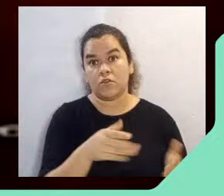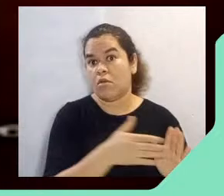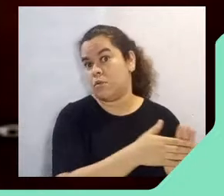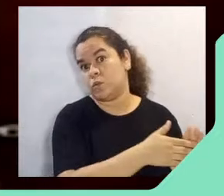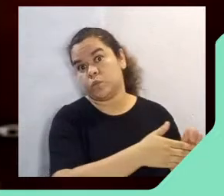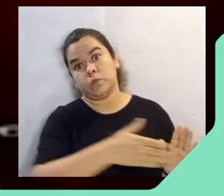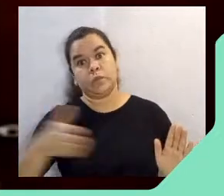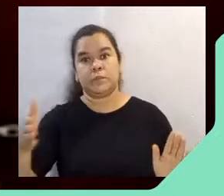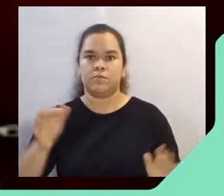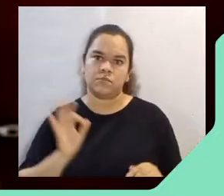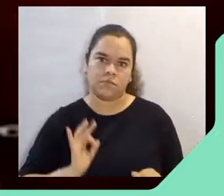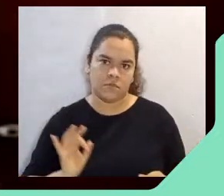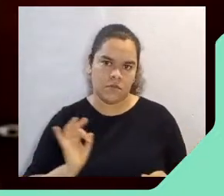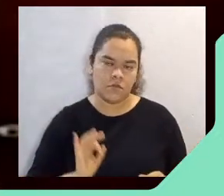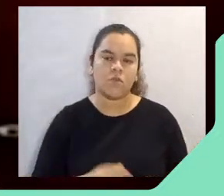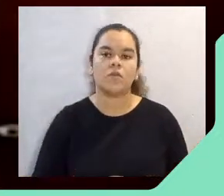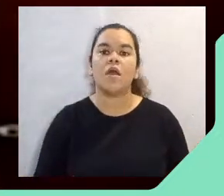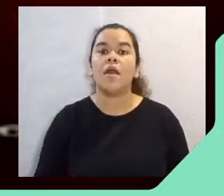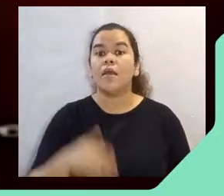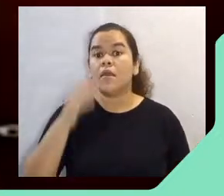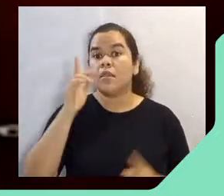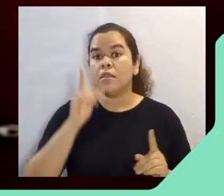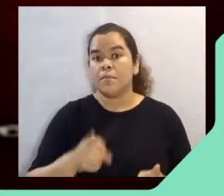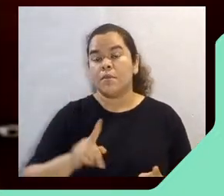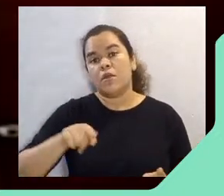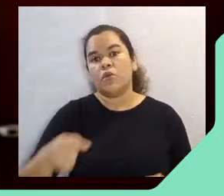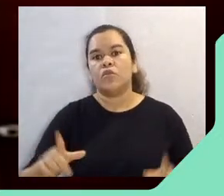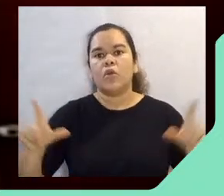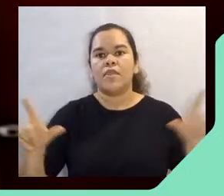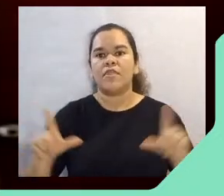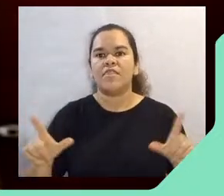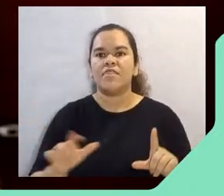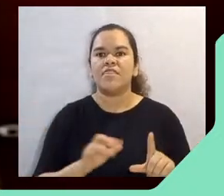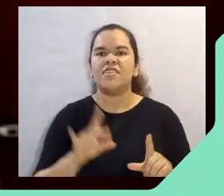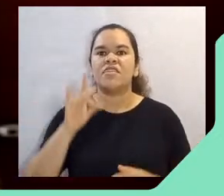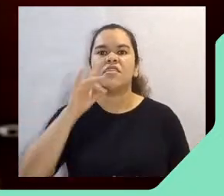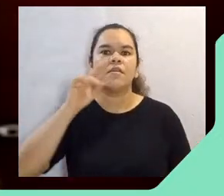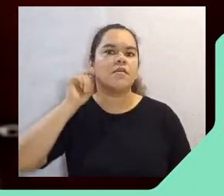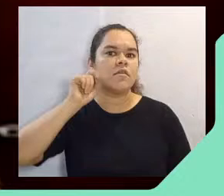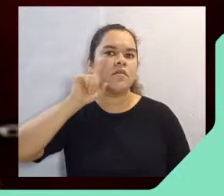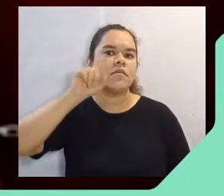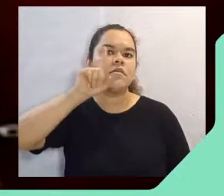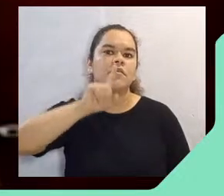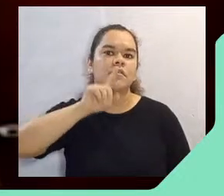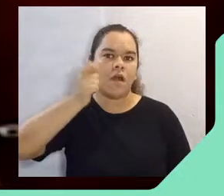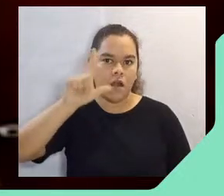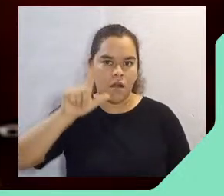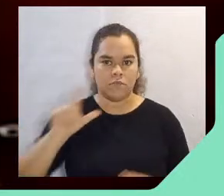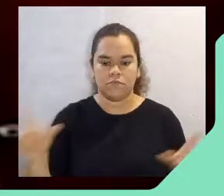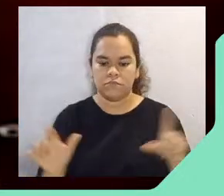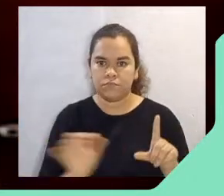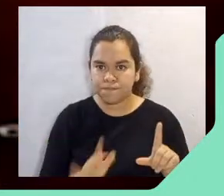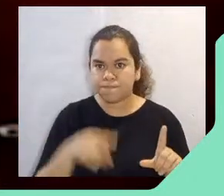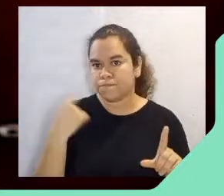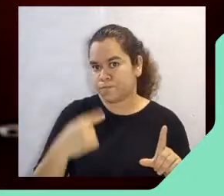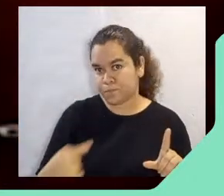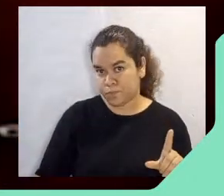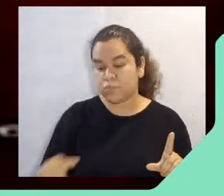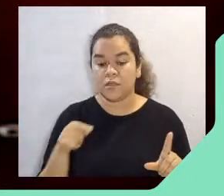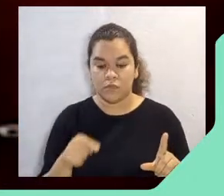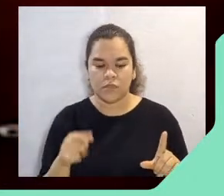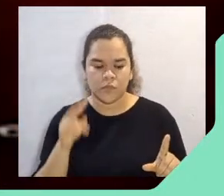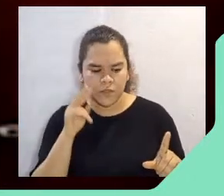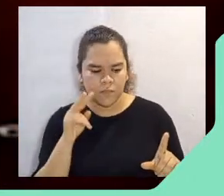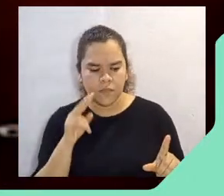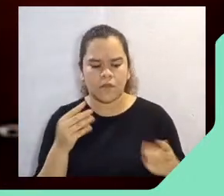asignatura. Y después tenemos competencias digitales que hoy por hoy son muy importantes porque van a poder ver su